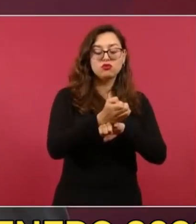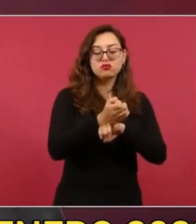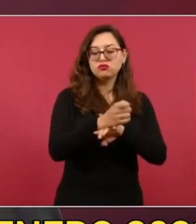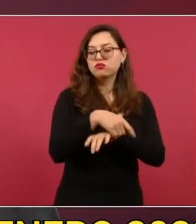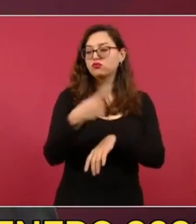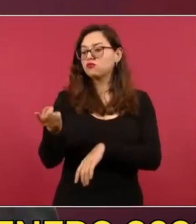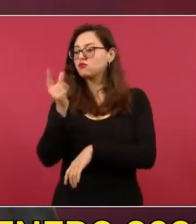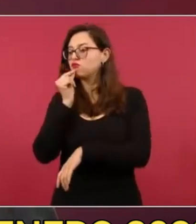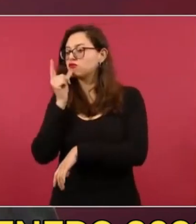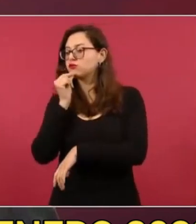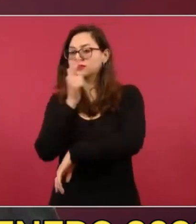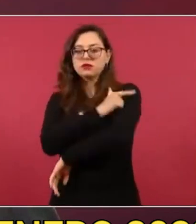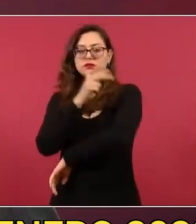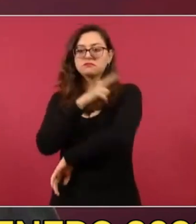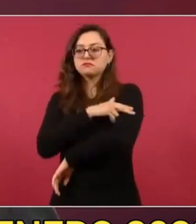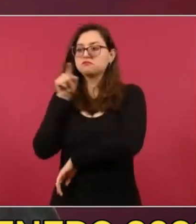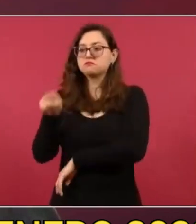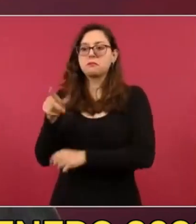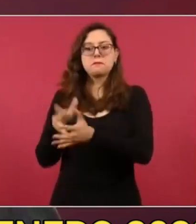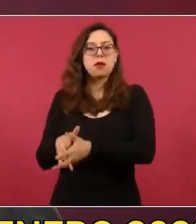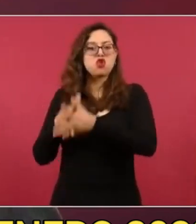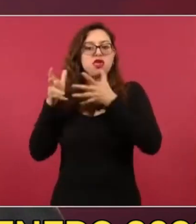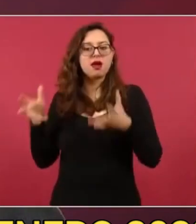que de policías estatales.